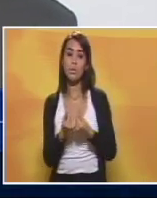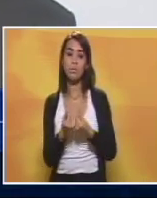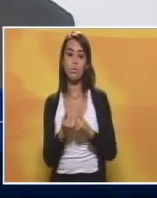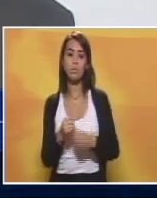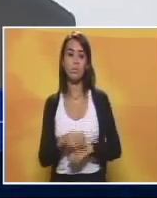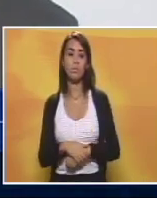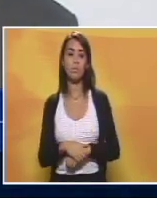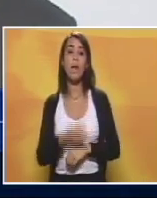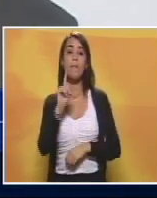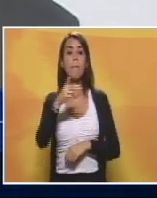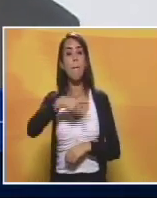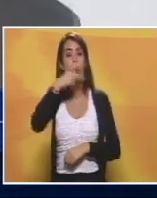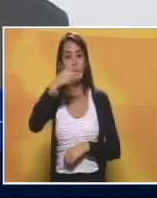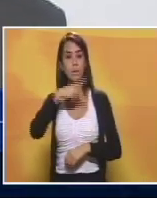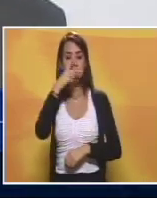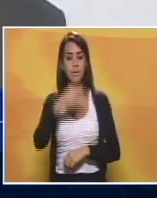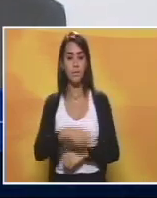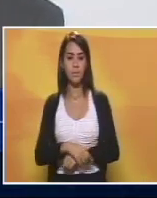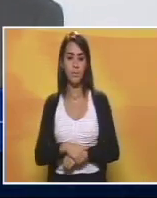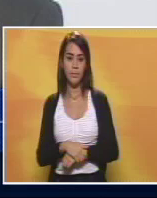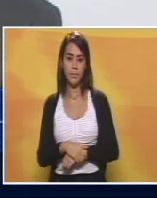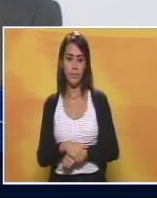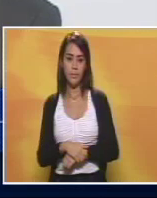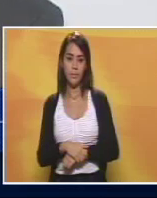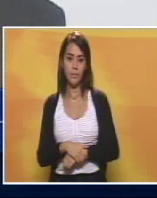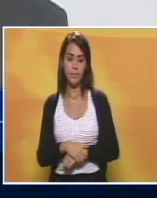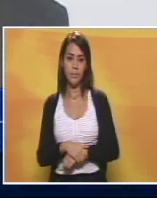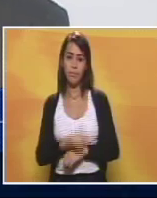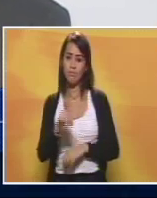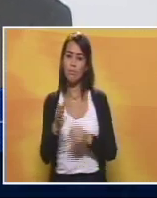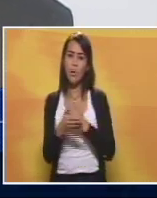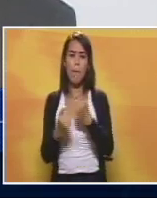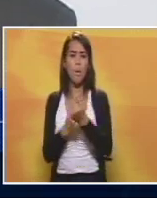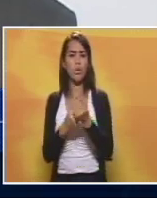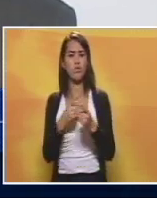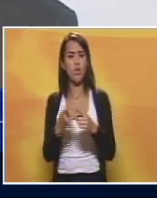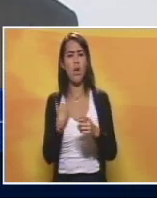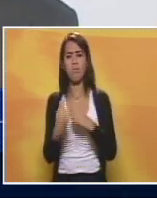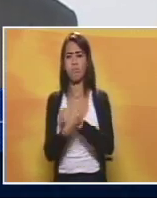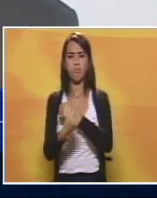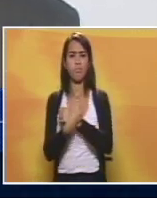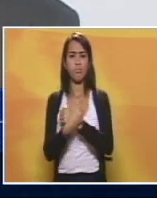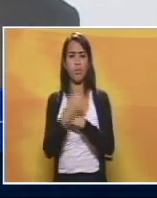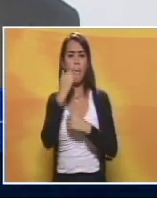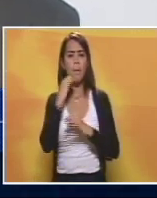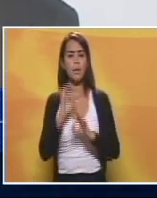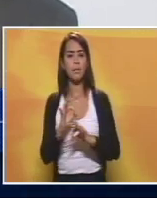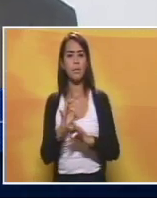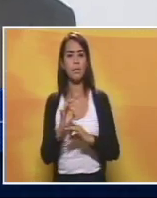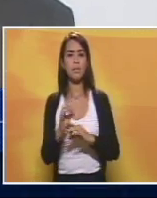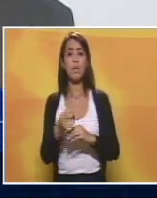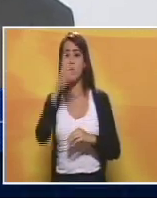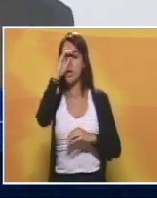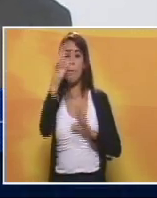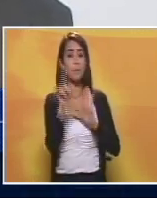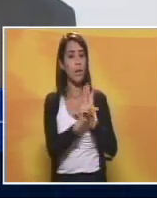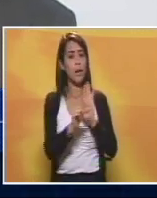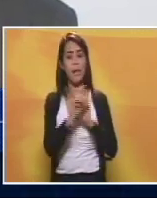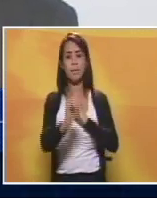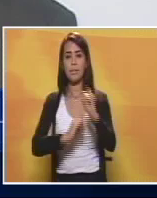conspiración en el campo político activo conspirador abusando violando la ley